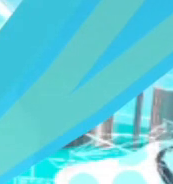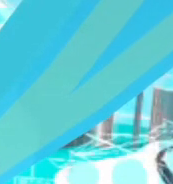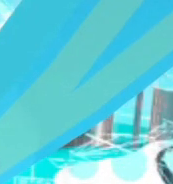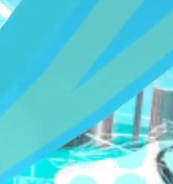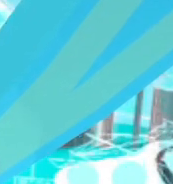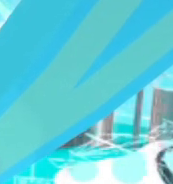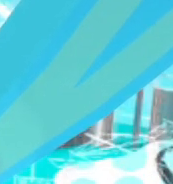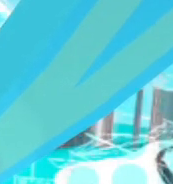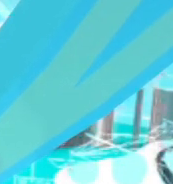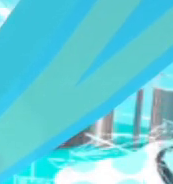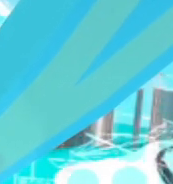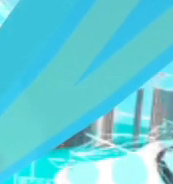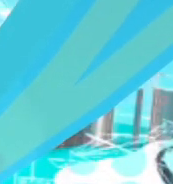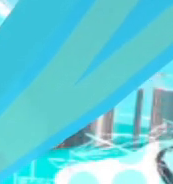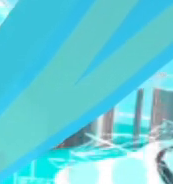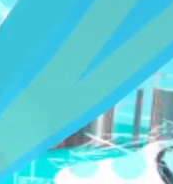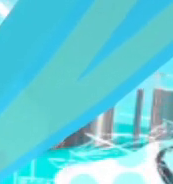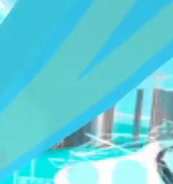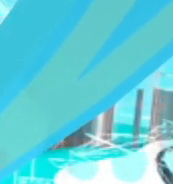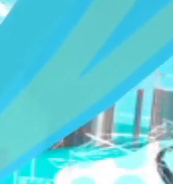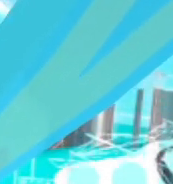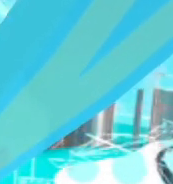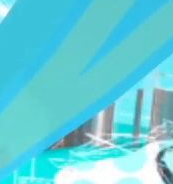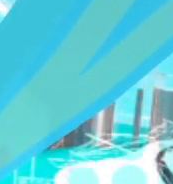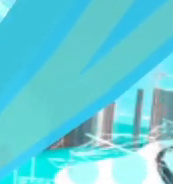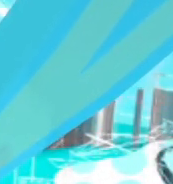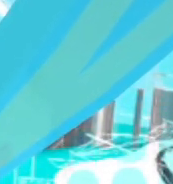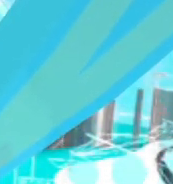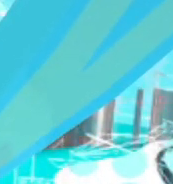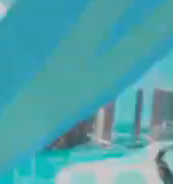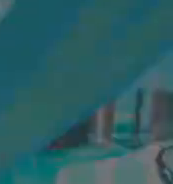días en 4.5%.